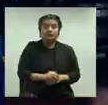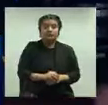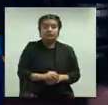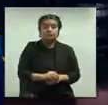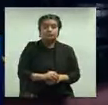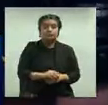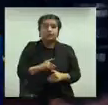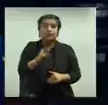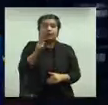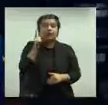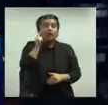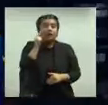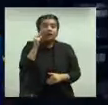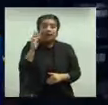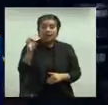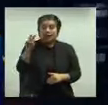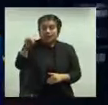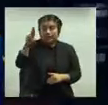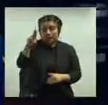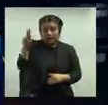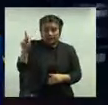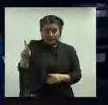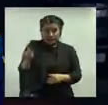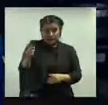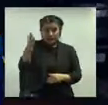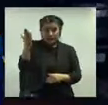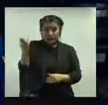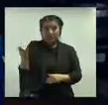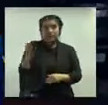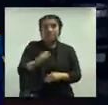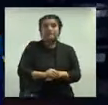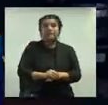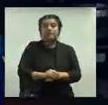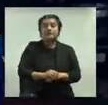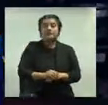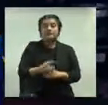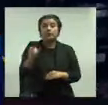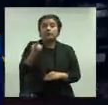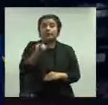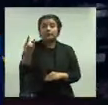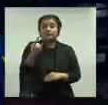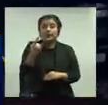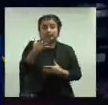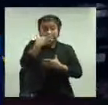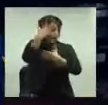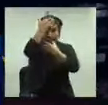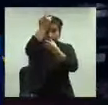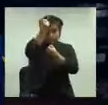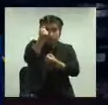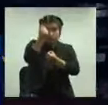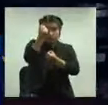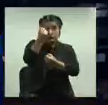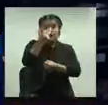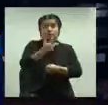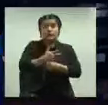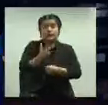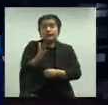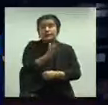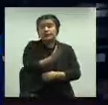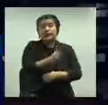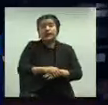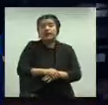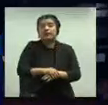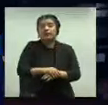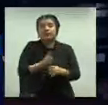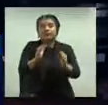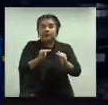Magíster Henry Manuel Arriaga Contreras, Universidad de San Carlos de Guatemala,